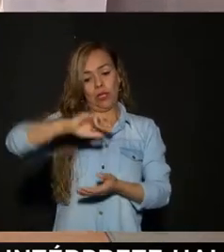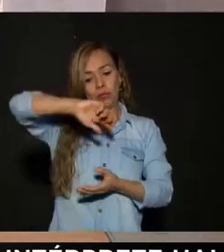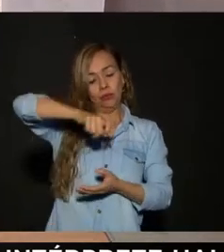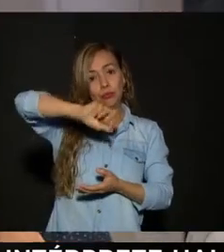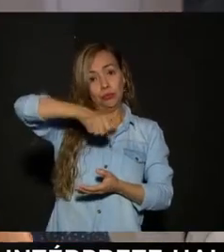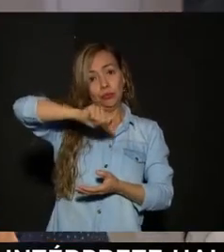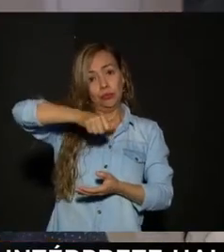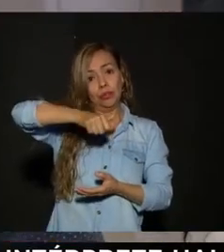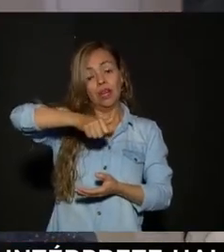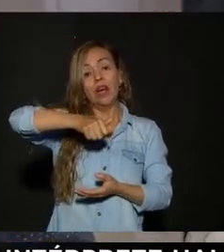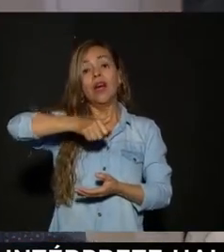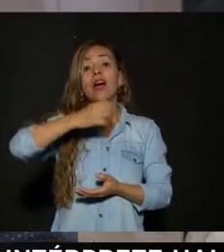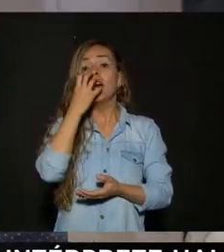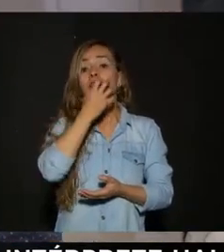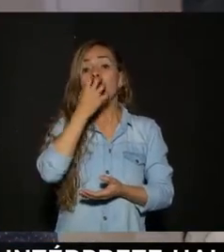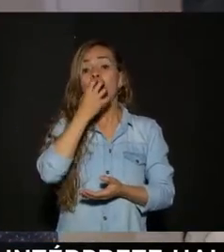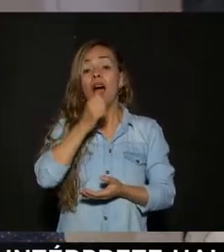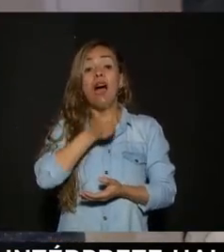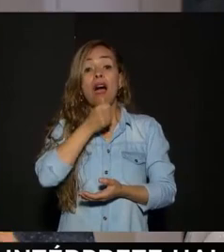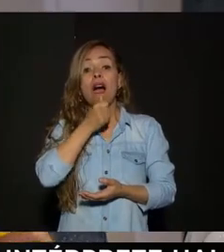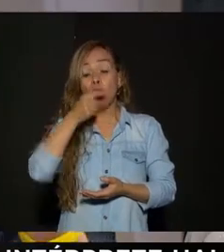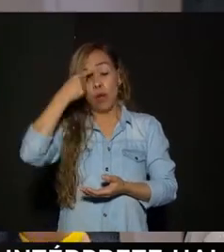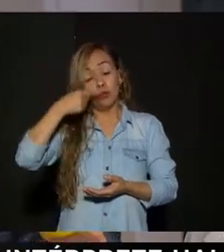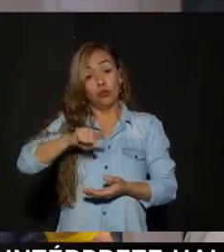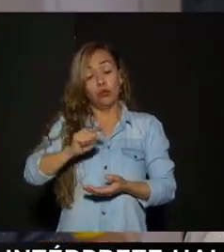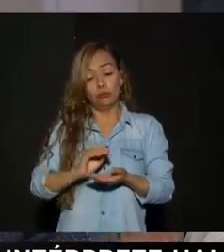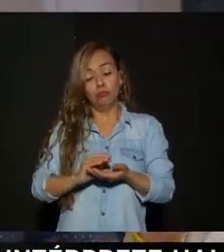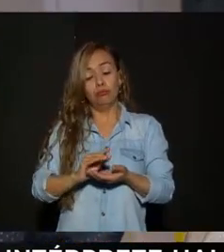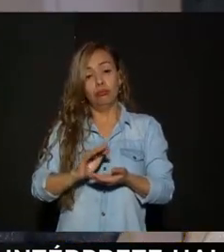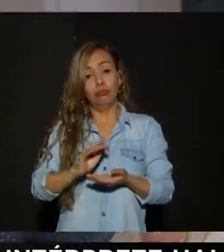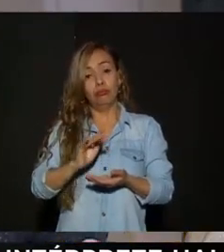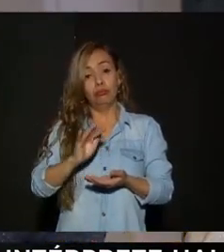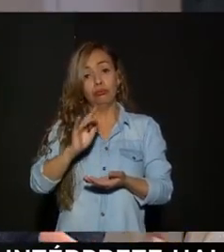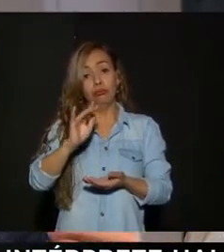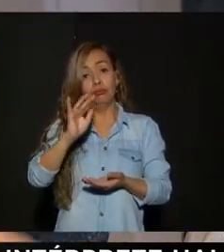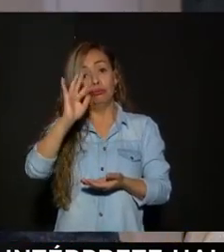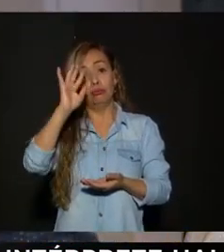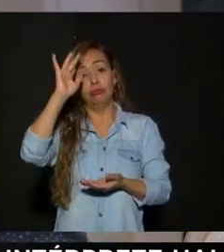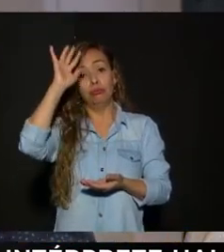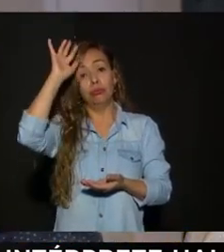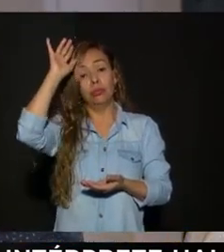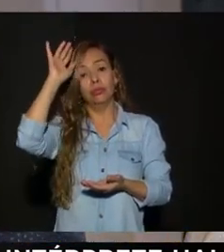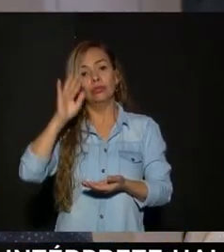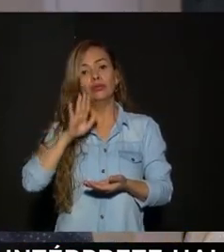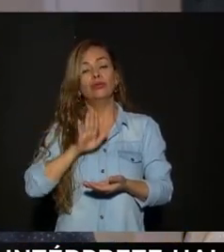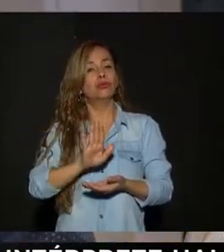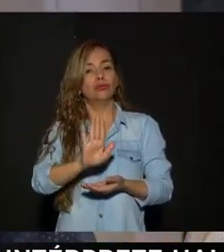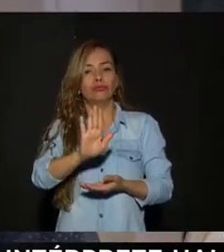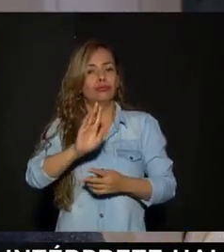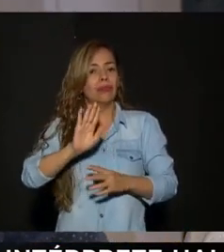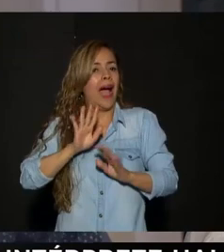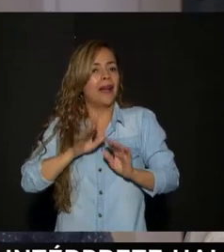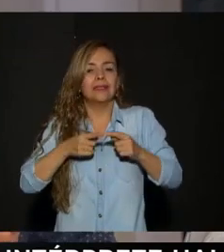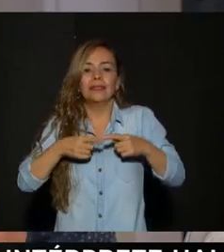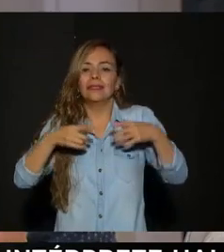lo dices, el agua se evapora solita o si la pones de pronto a algún tipo de temperatura. Uh-huh. El agua tiene esa propiedad, entonces